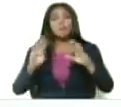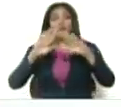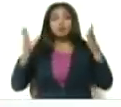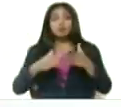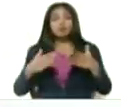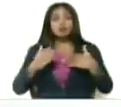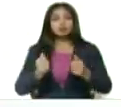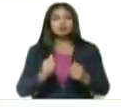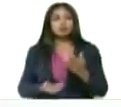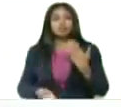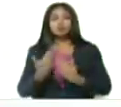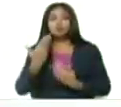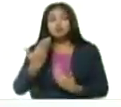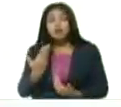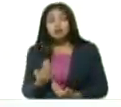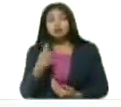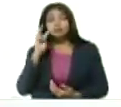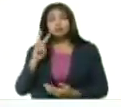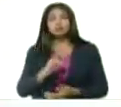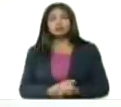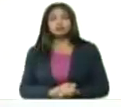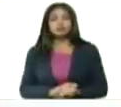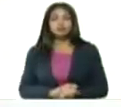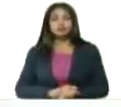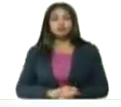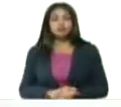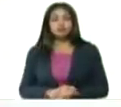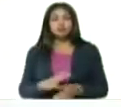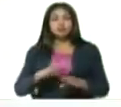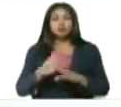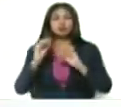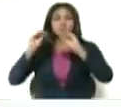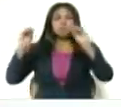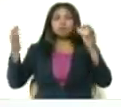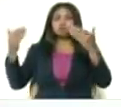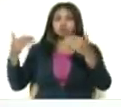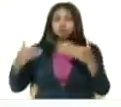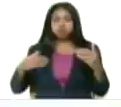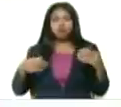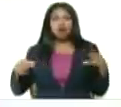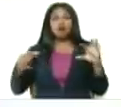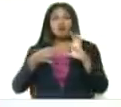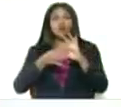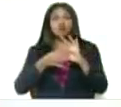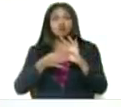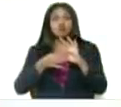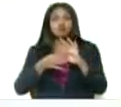Muy importante, porque él nos llama a la unión,